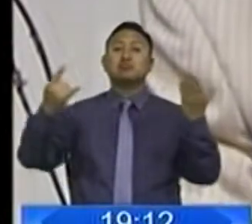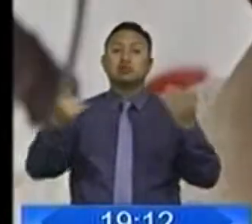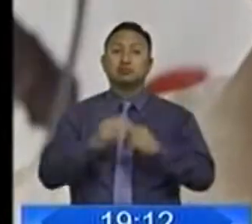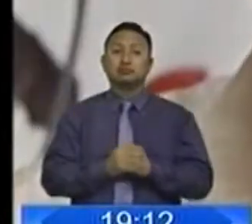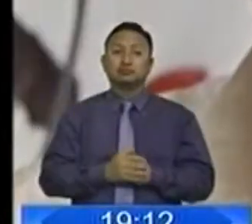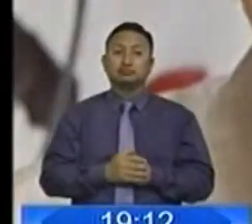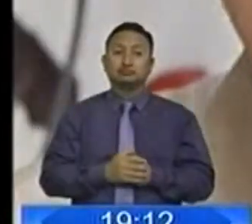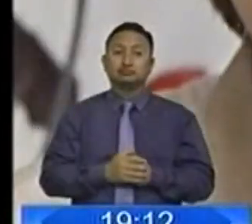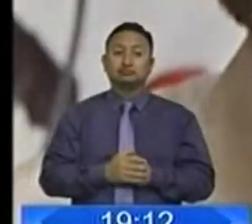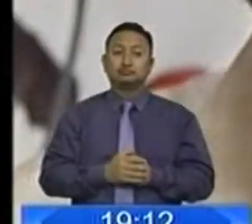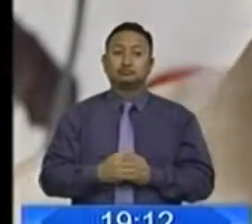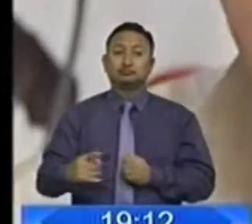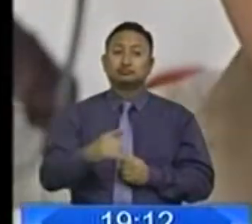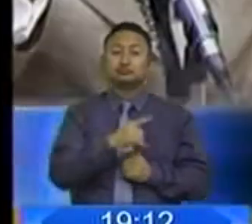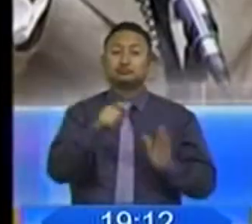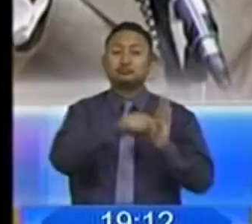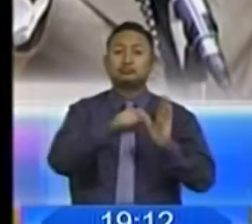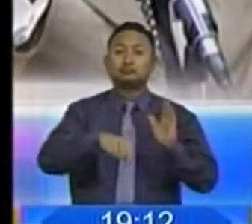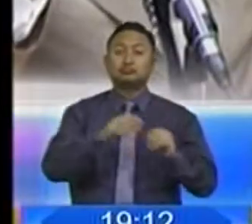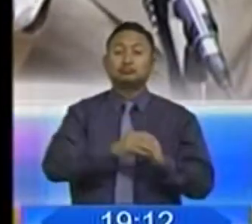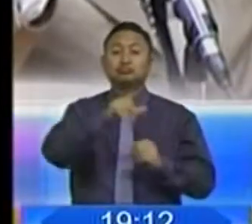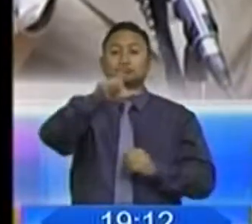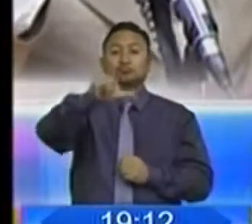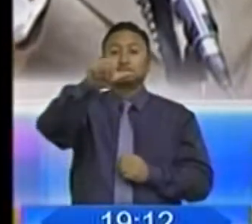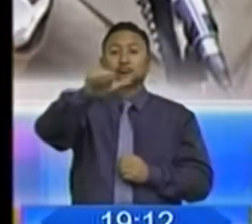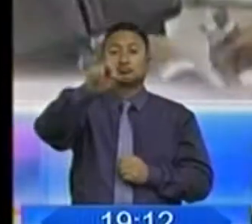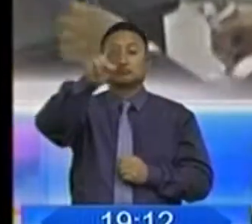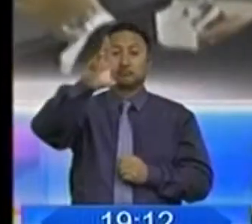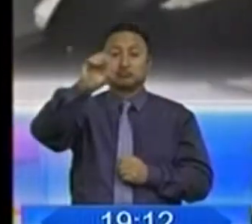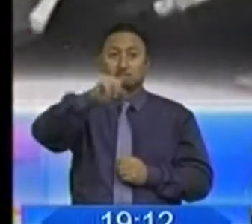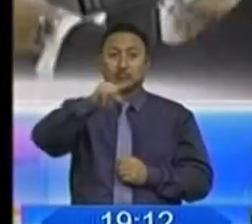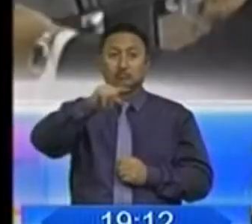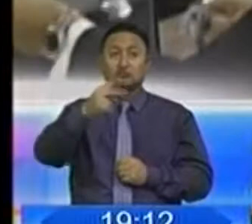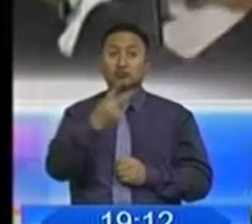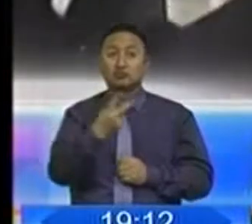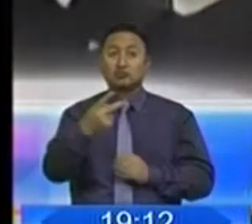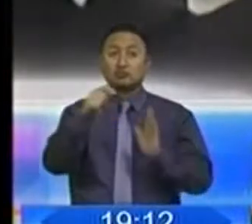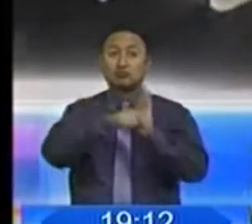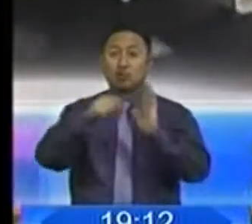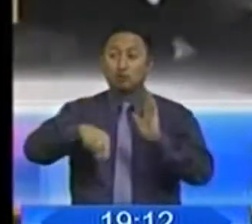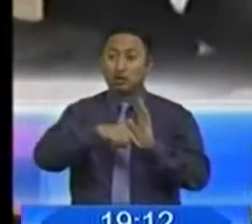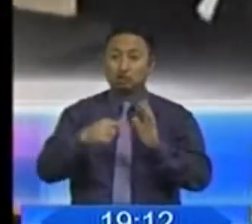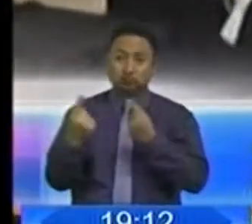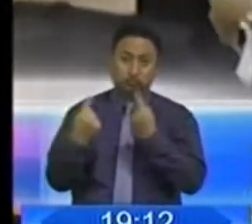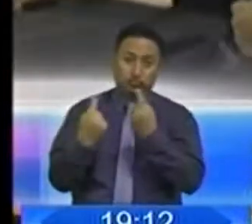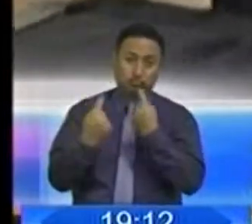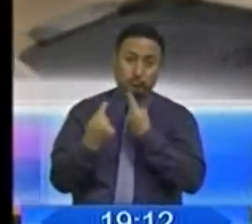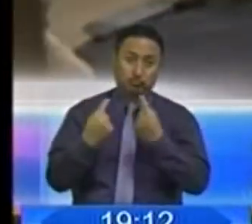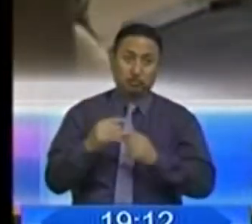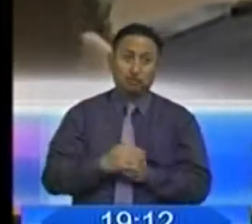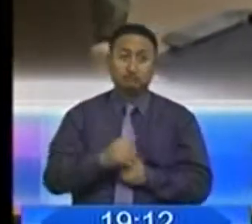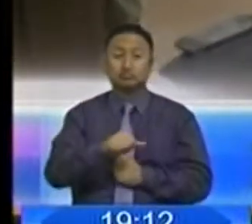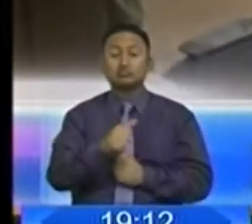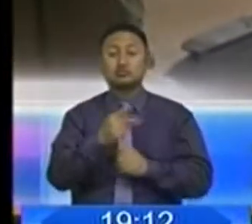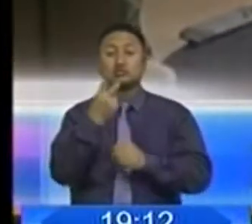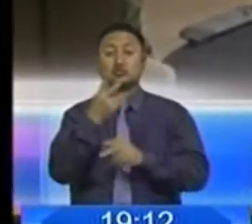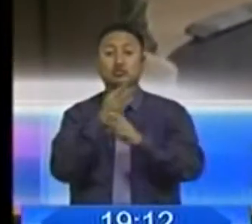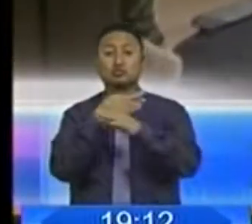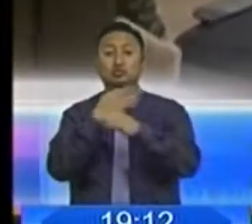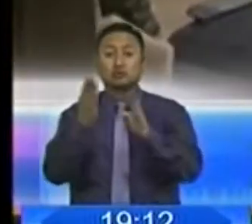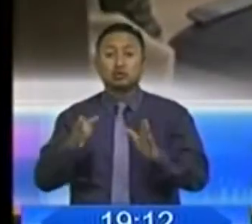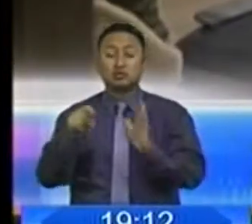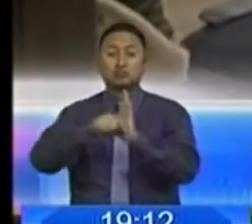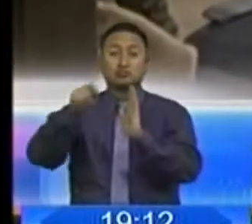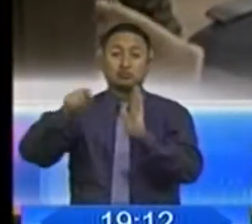nueva. A juzgar del doctor Carlos Larco, quien litigó con los 2 abogados de Arcotel y otros 2 funcionarios de la